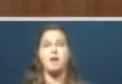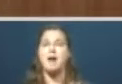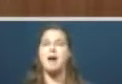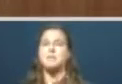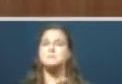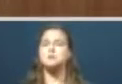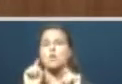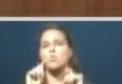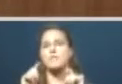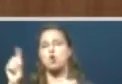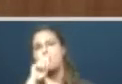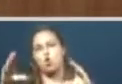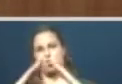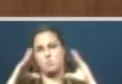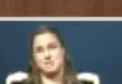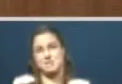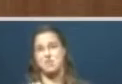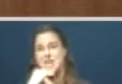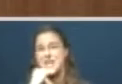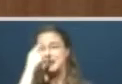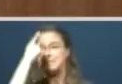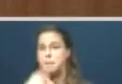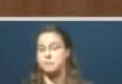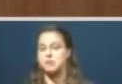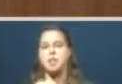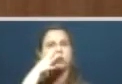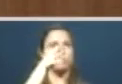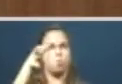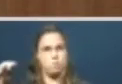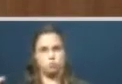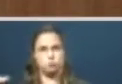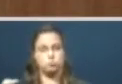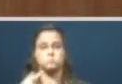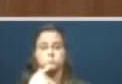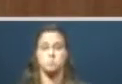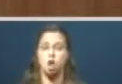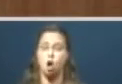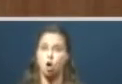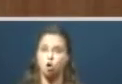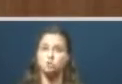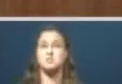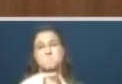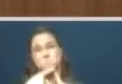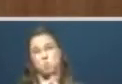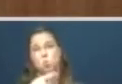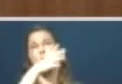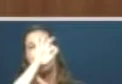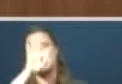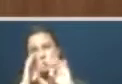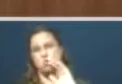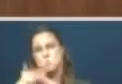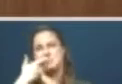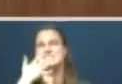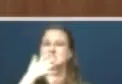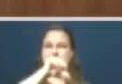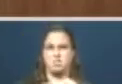la mitad de los centros educativos públicos se encuentran en el medio rural con un coste que es un 40% más que en el entorno urbano y hasta un